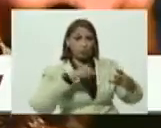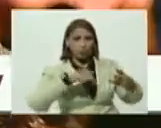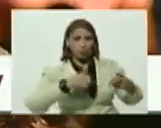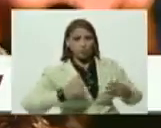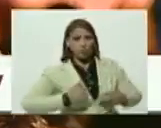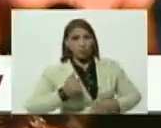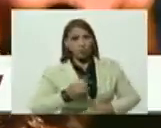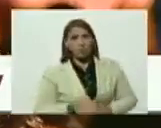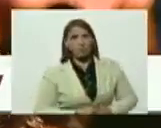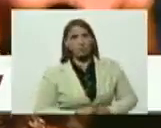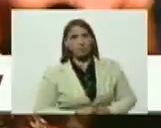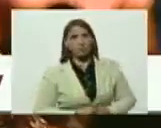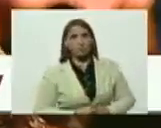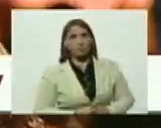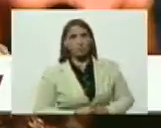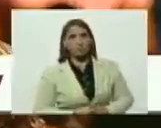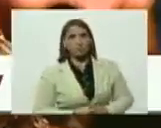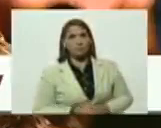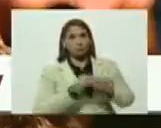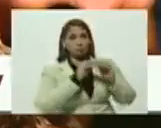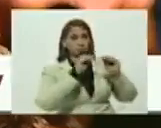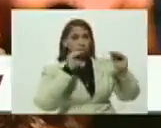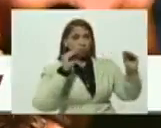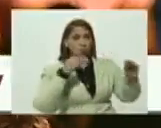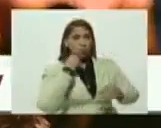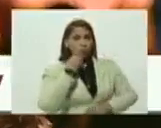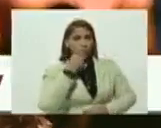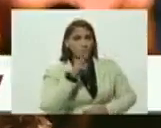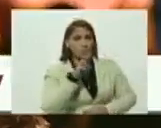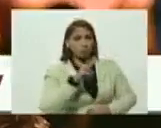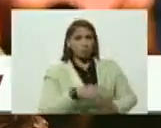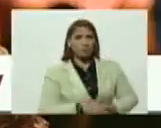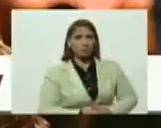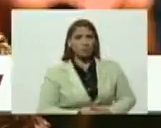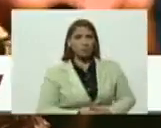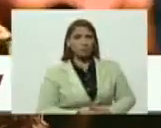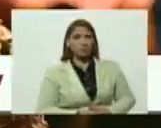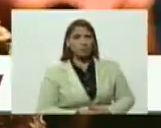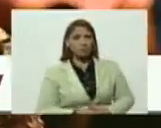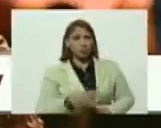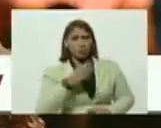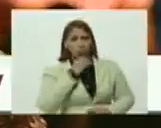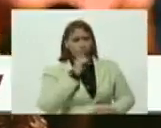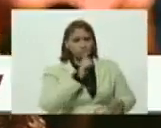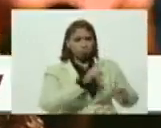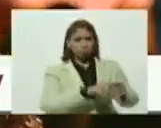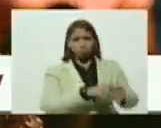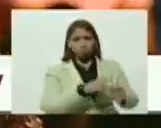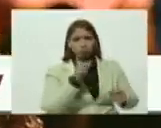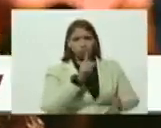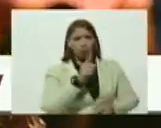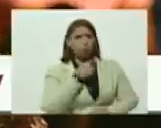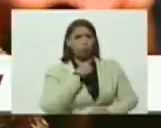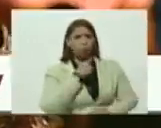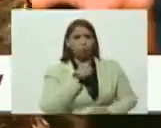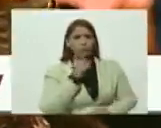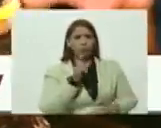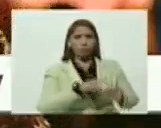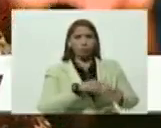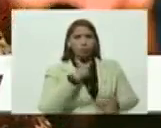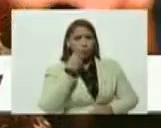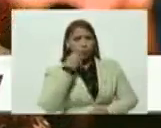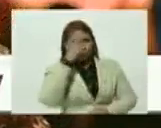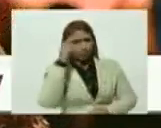aprovechar el espacio para hacerle un llamado a la juventud venezolana que no es militante, que no es simpatizante, que